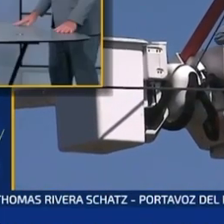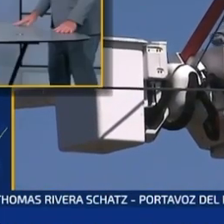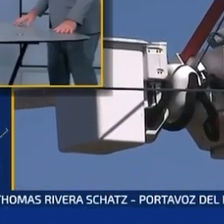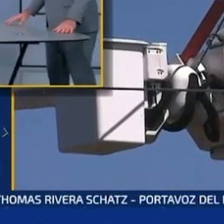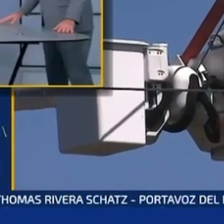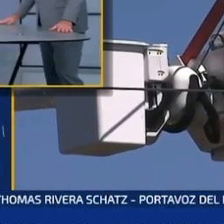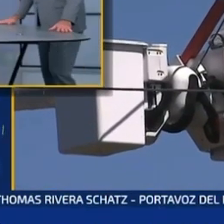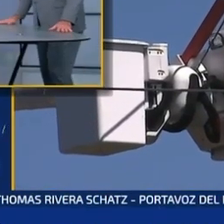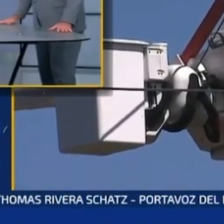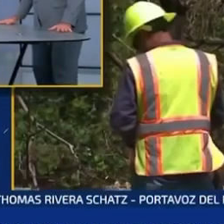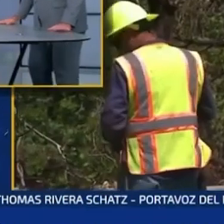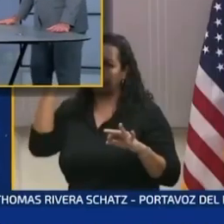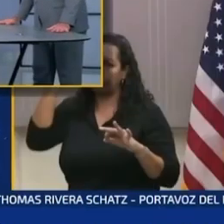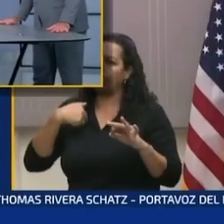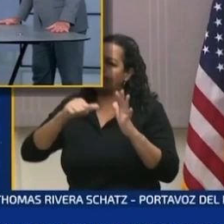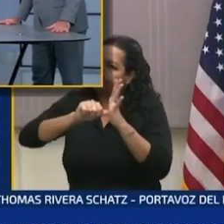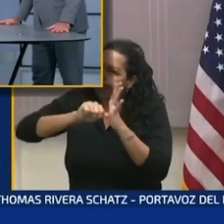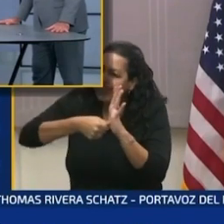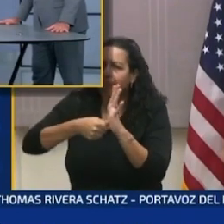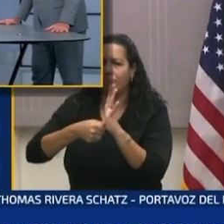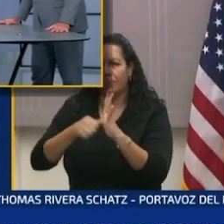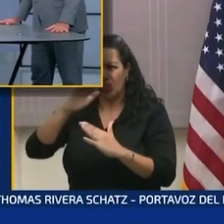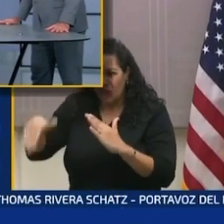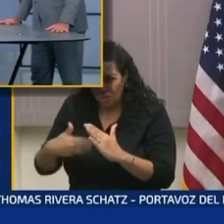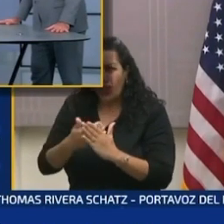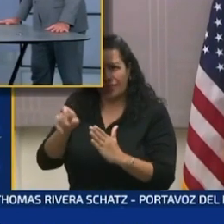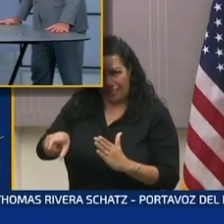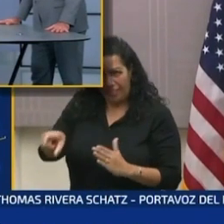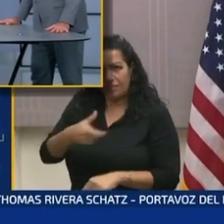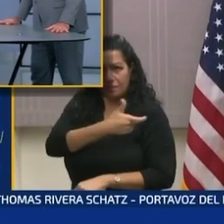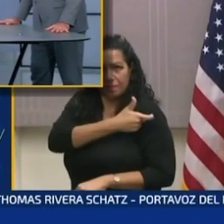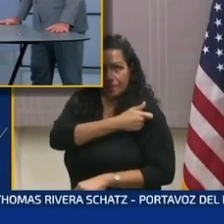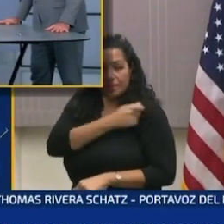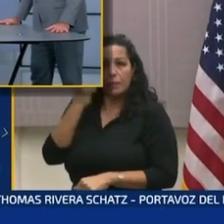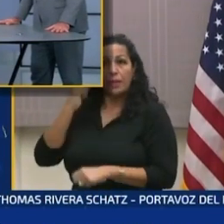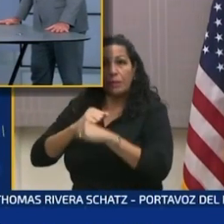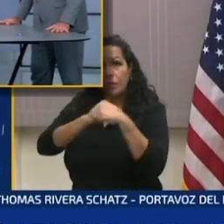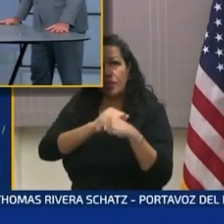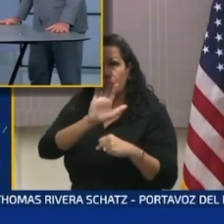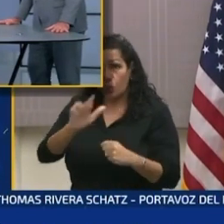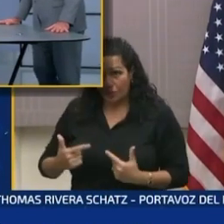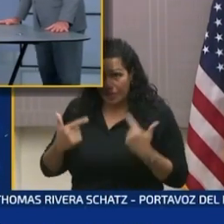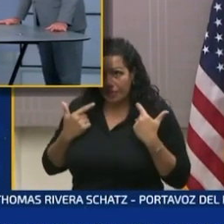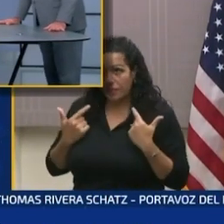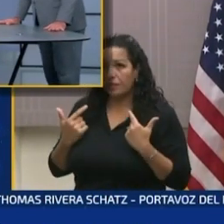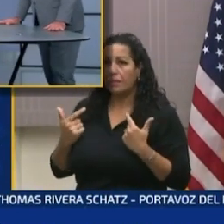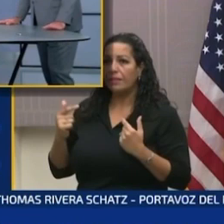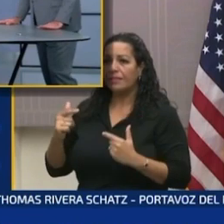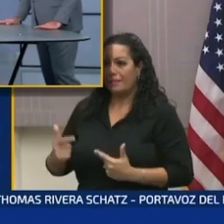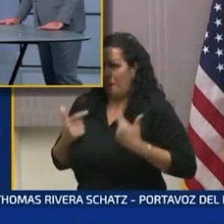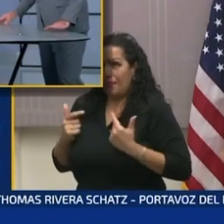ha comenzado a maquiar el palo en la Autoridad de Energía Eléctrica, saca a Ralph Krell, nombra a Fernando Gil, enseña